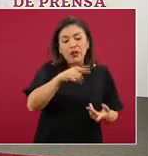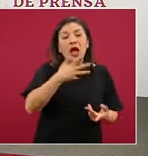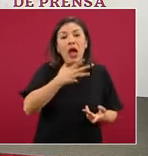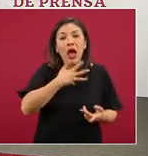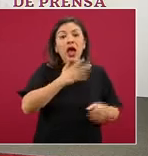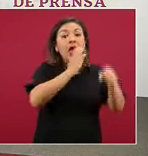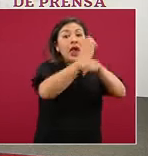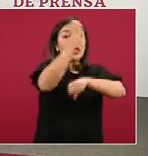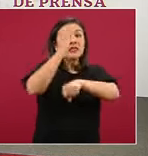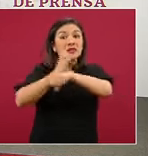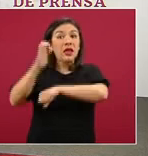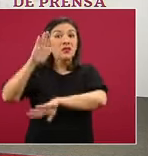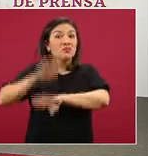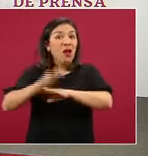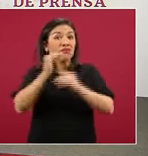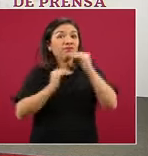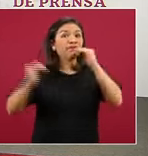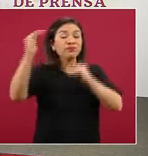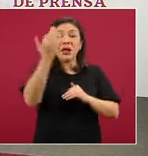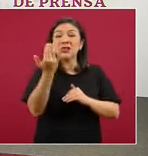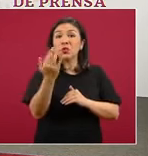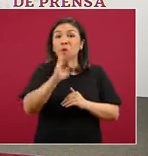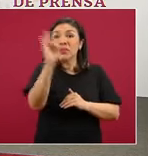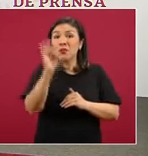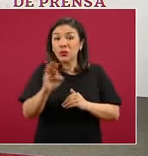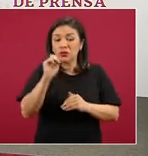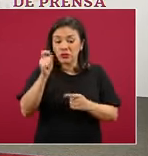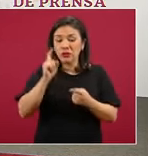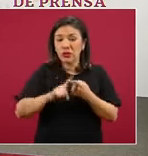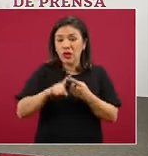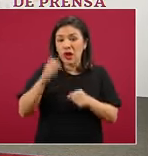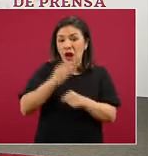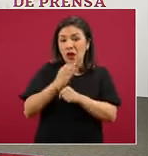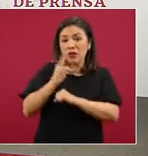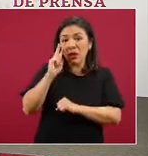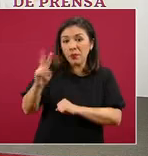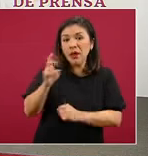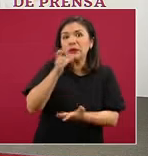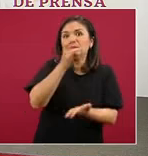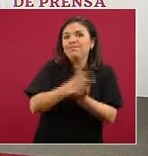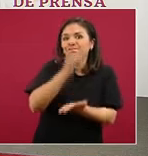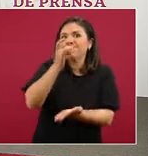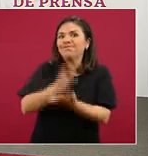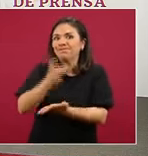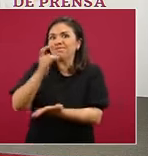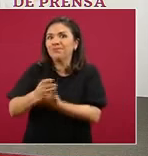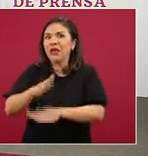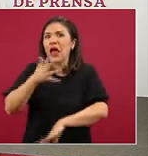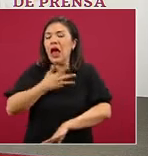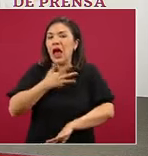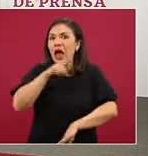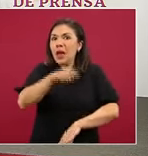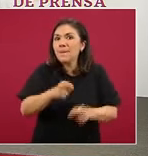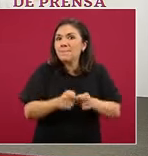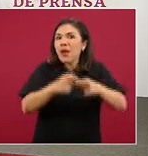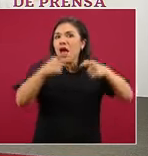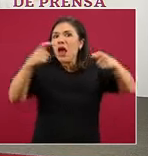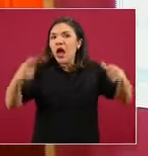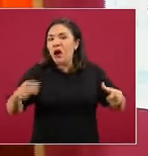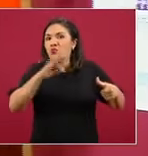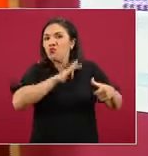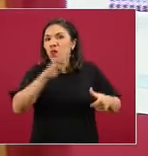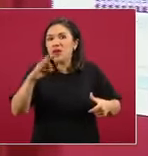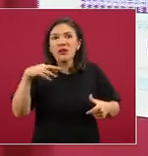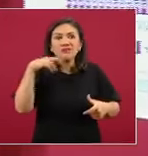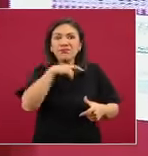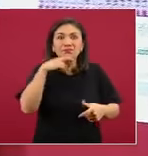los estados que están por arriba del 50%, que son los que estamos detectando como que están en una zona que van a llegar no